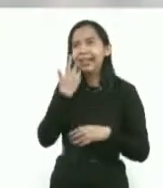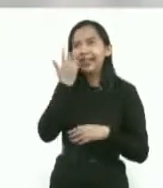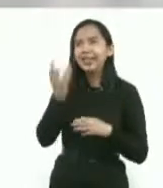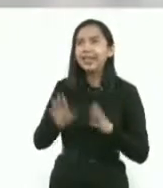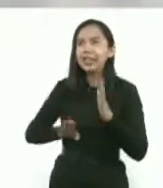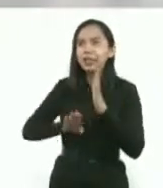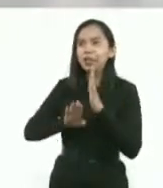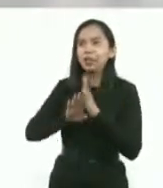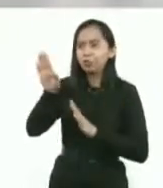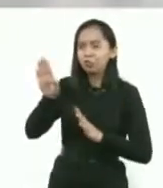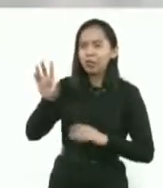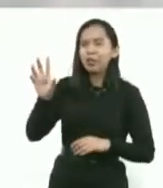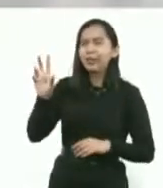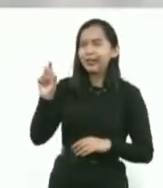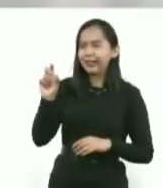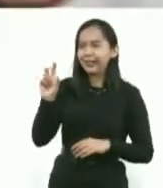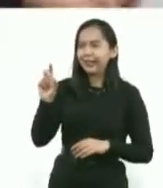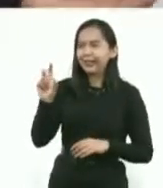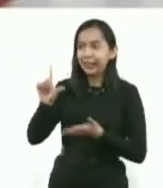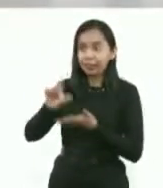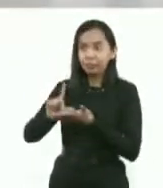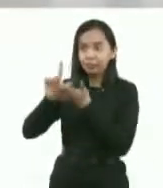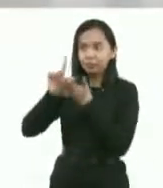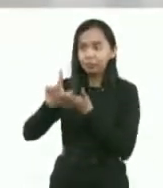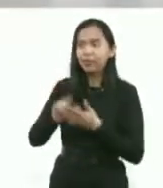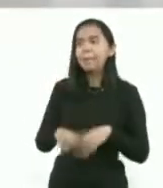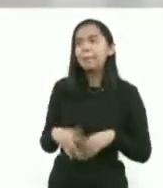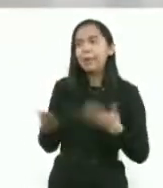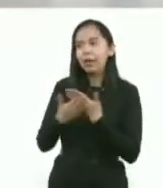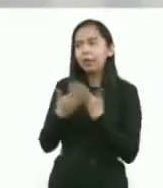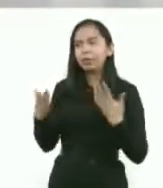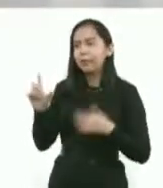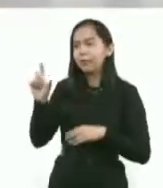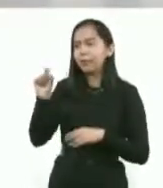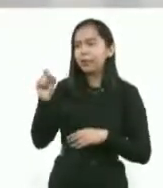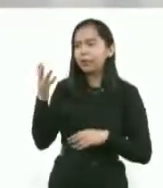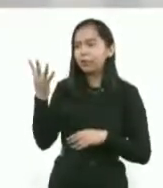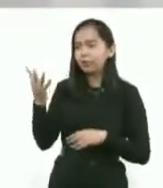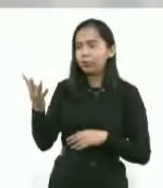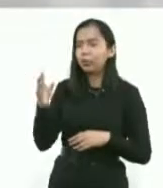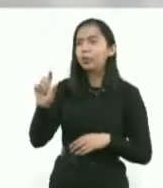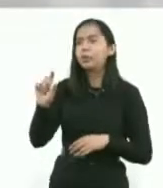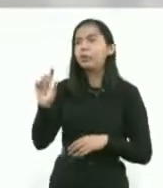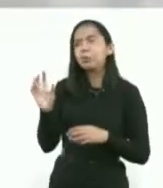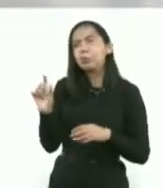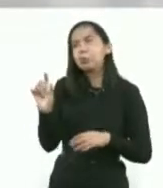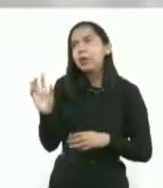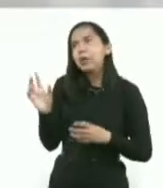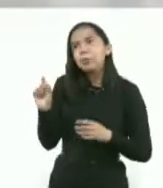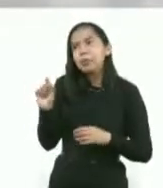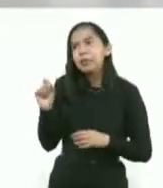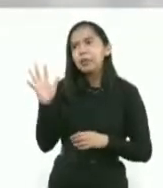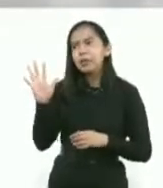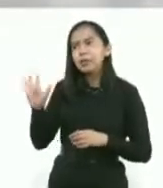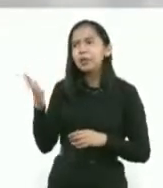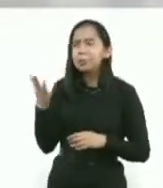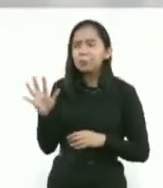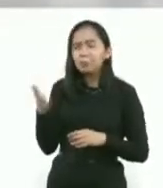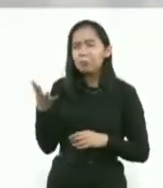darlo a 30 pesos el litro andan en 24, 25 pesos. Estamos